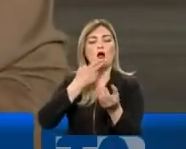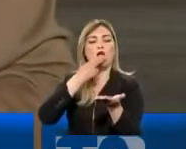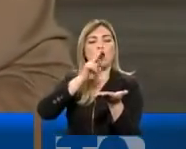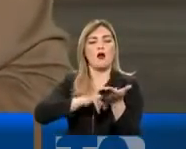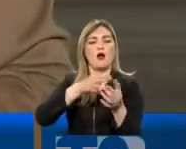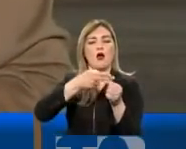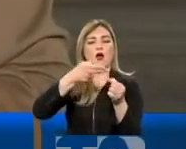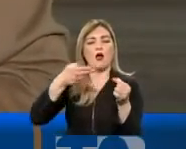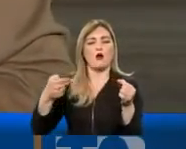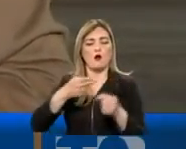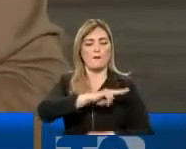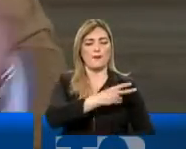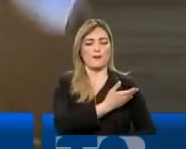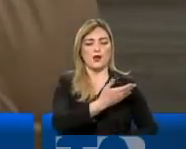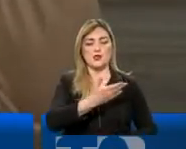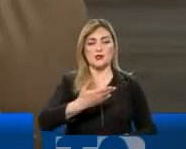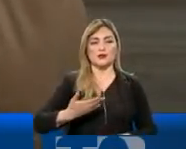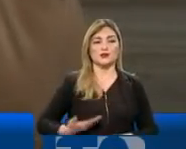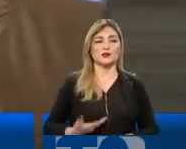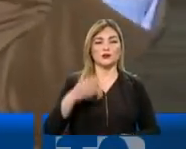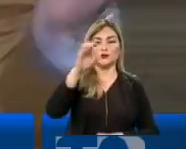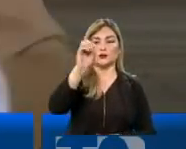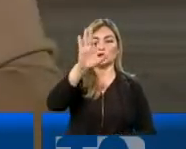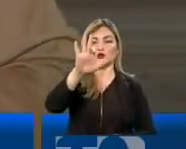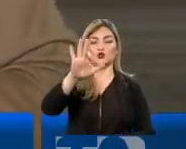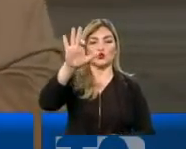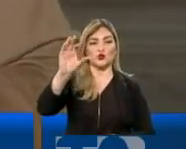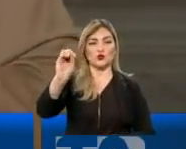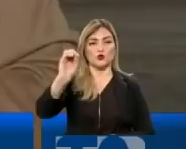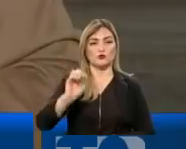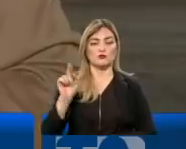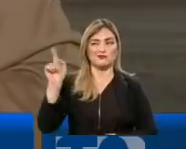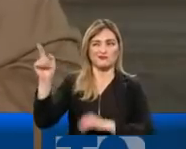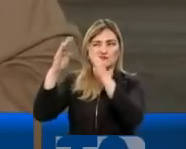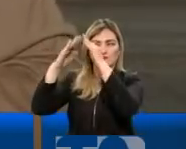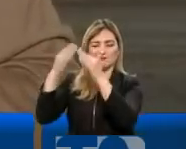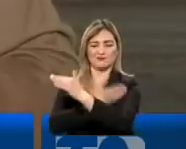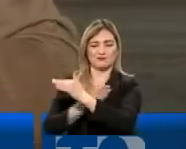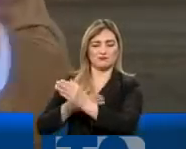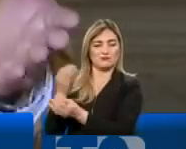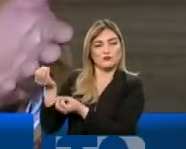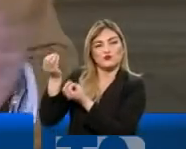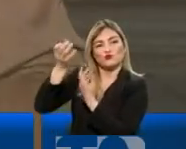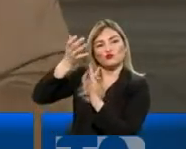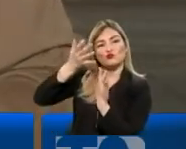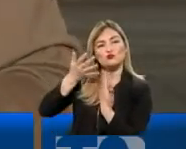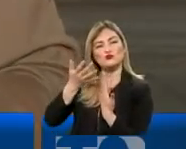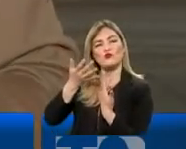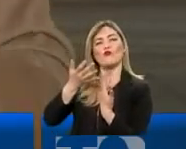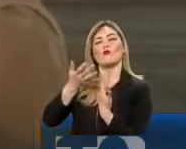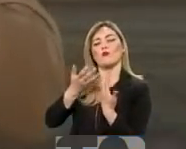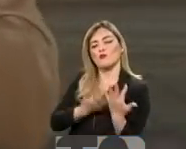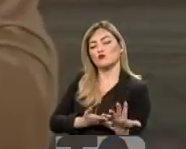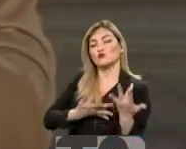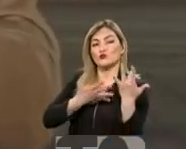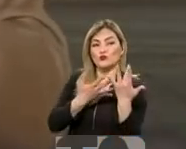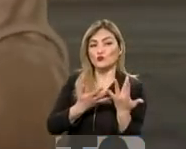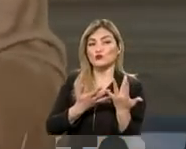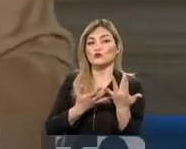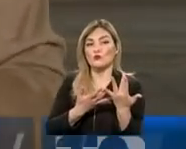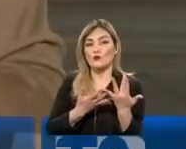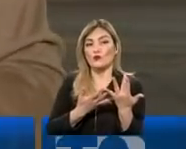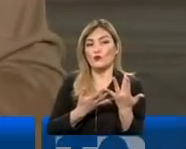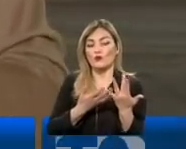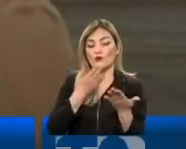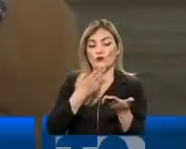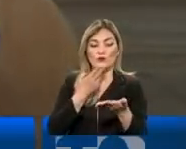vicepresidente Otto Sonnenholzner, y según lo que hemos conocido aquí en el Palacio de Carondelet, solamente se espera el conocimiento de